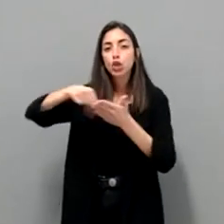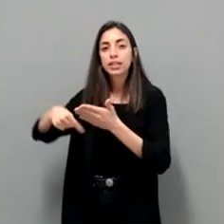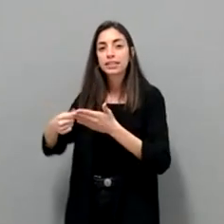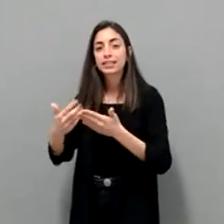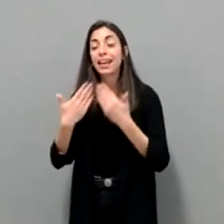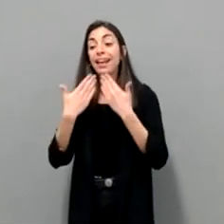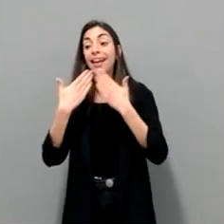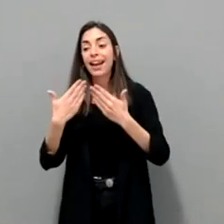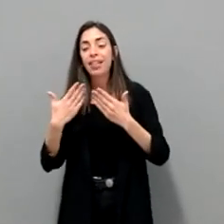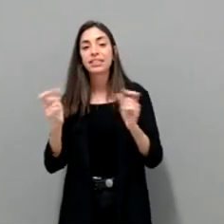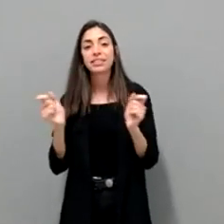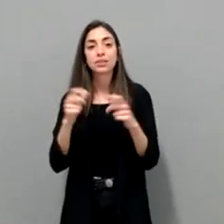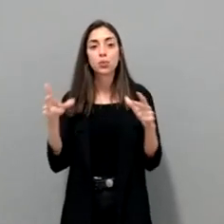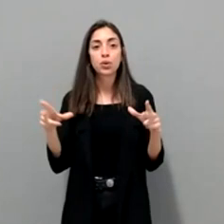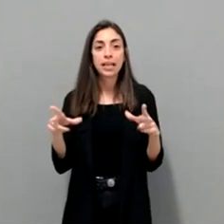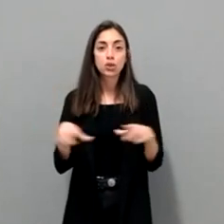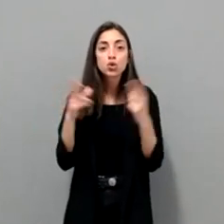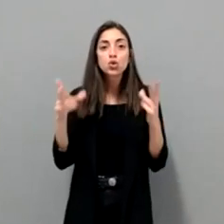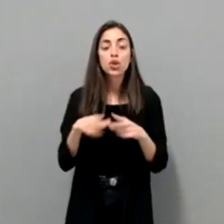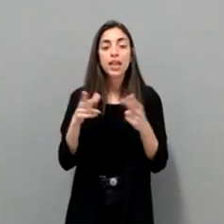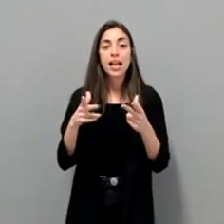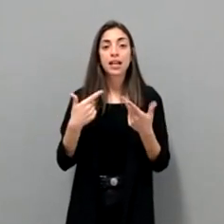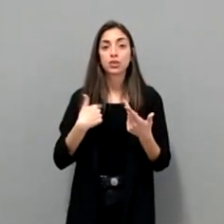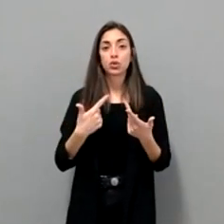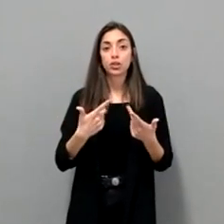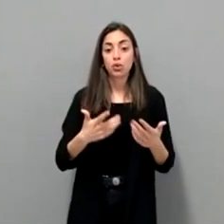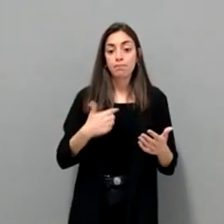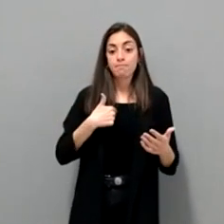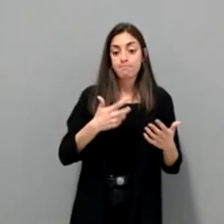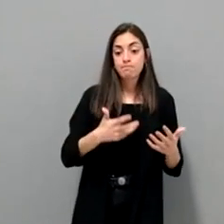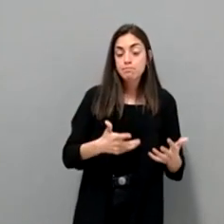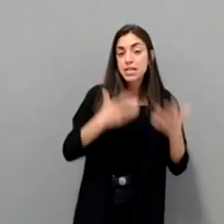sea asumible para mí sin que tenga desventajas para ella.